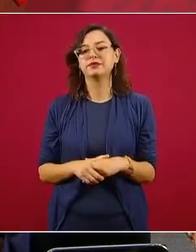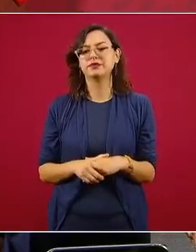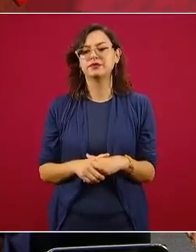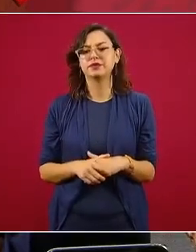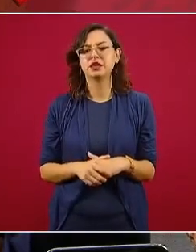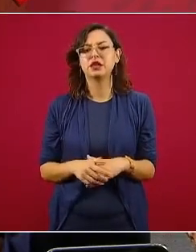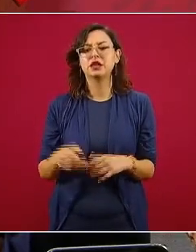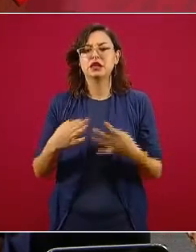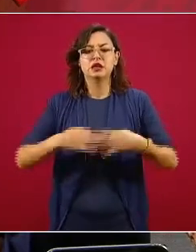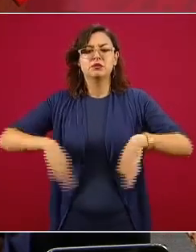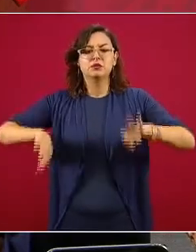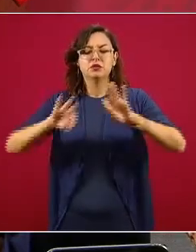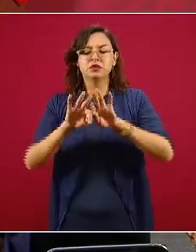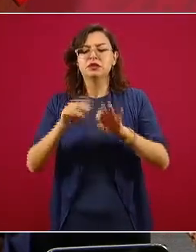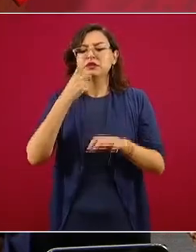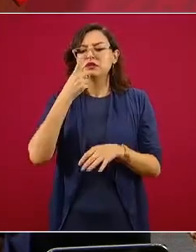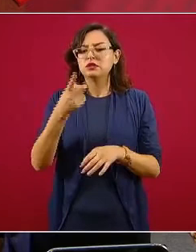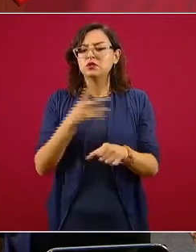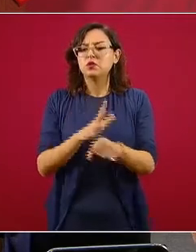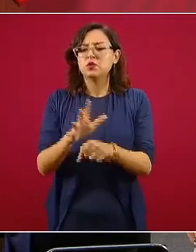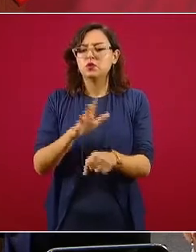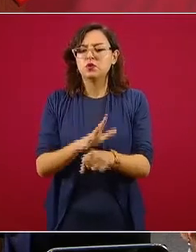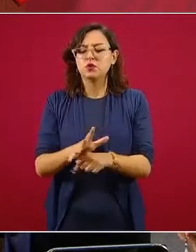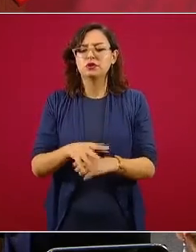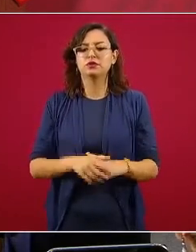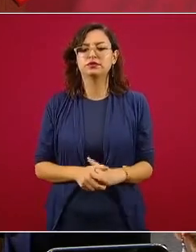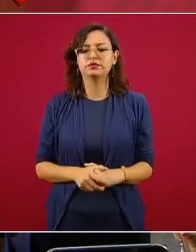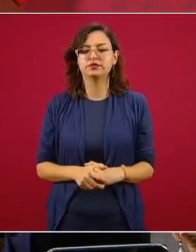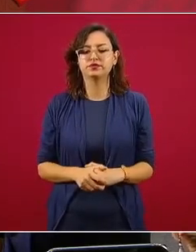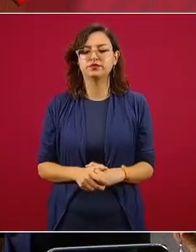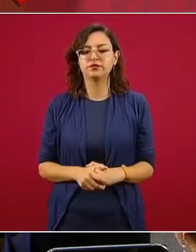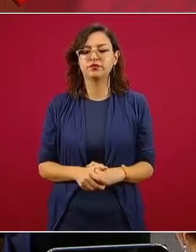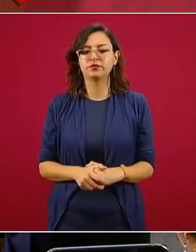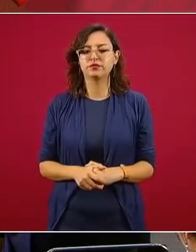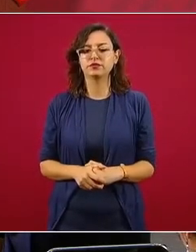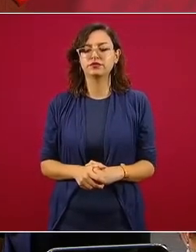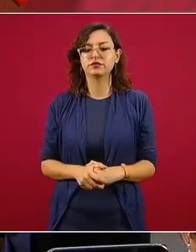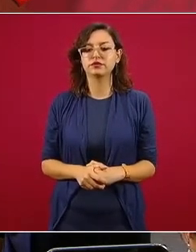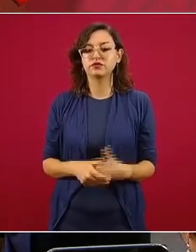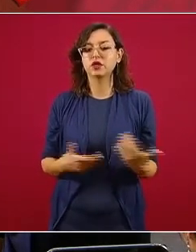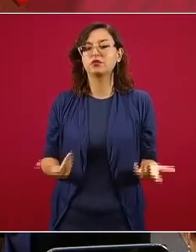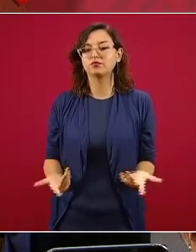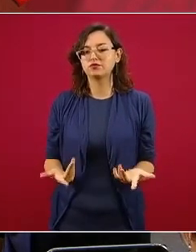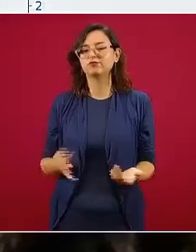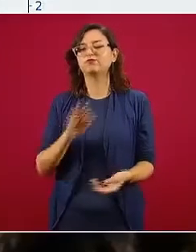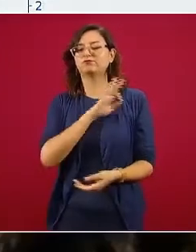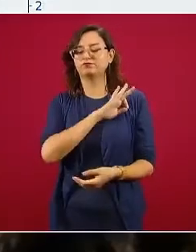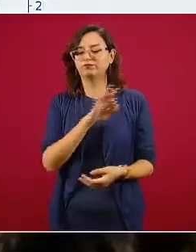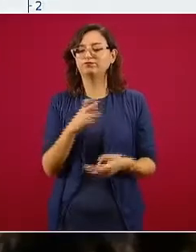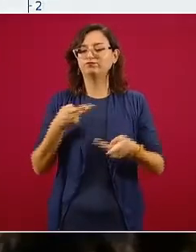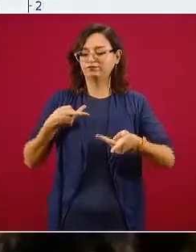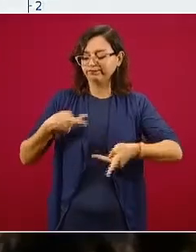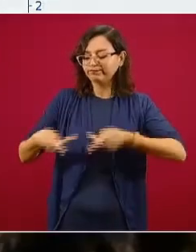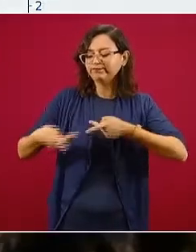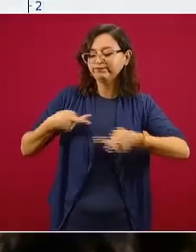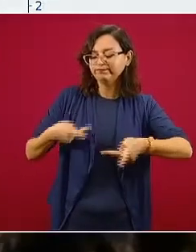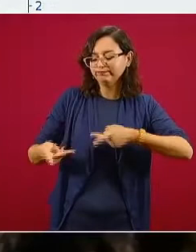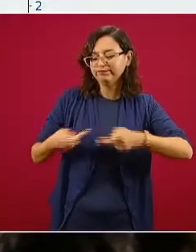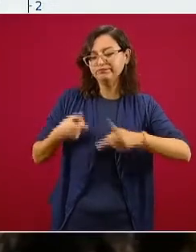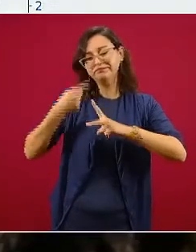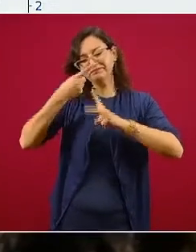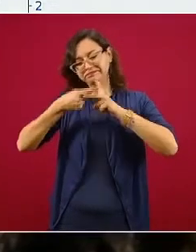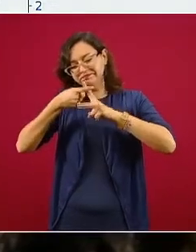de visualizar en esta gráfica? Uno es que nos permite prepararnos, nos ha permitido desde el inicio estas